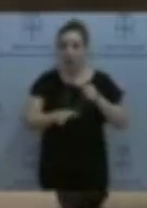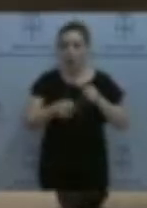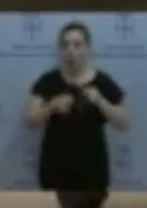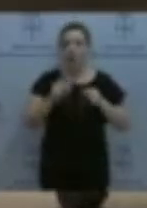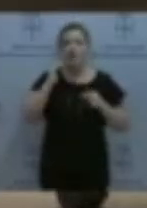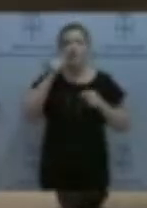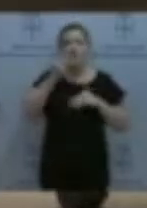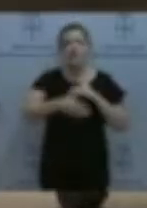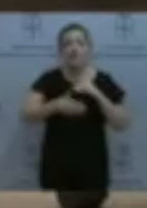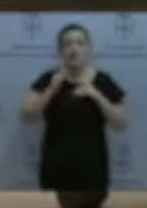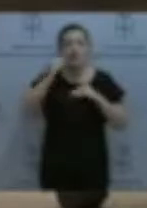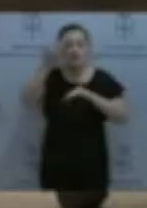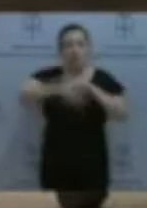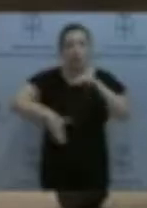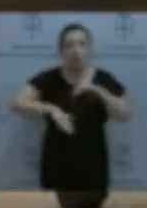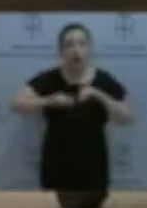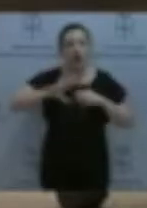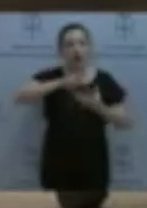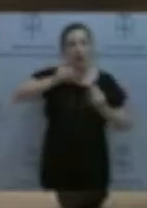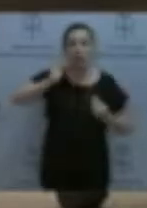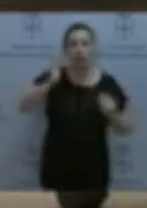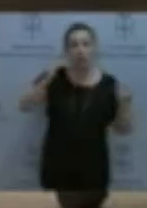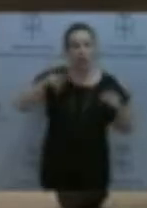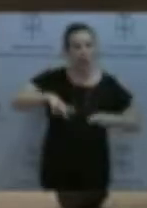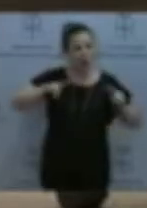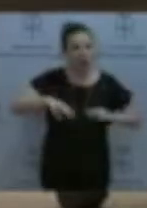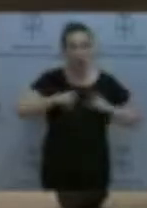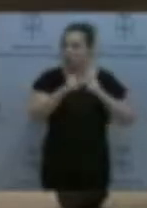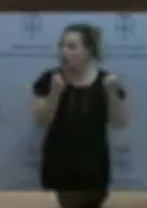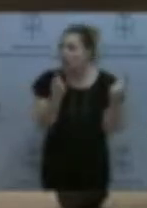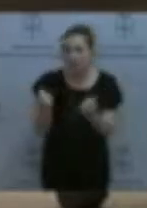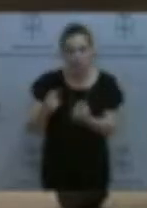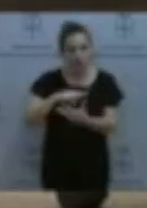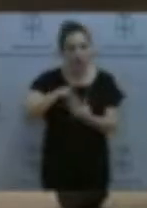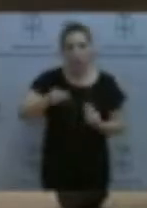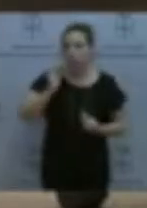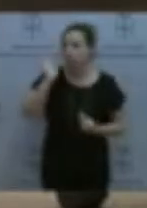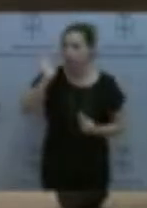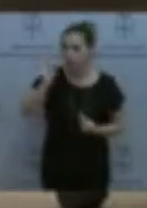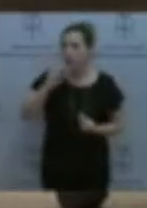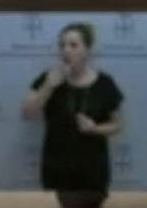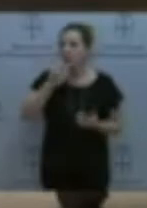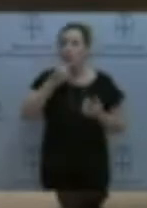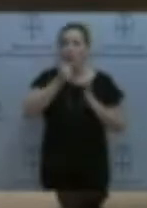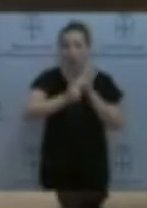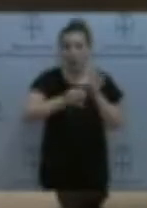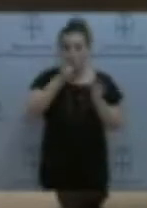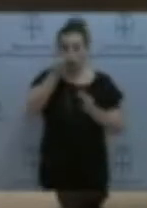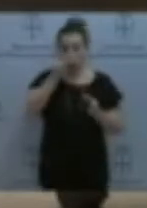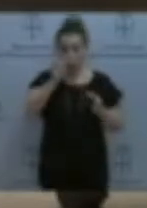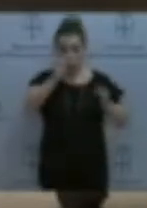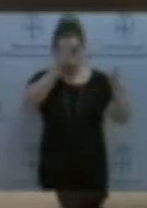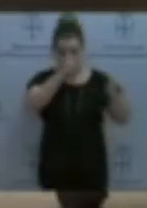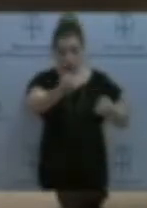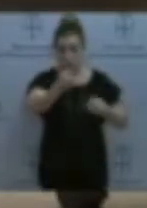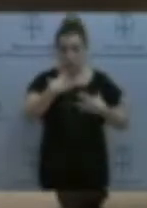noticia, que sepamos concretamente, por ejemplo, pues un dato concreto, tan concretos como los que me acaba de dar, de cuál es el objetivo, por ejemplo, para reducir